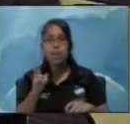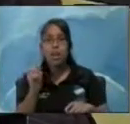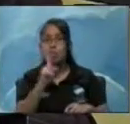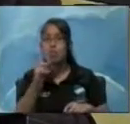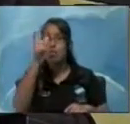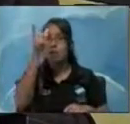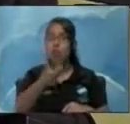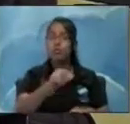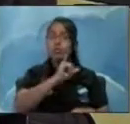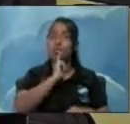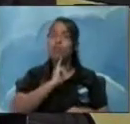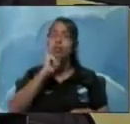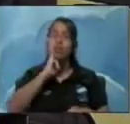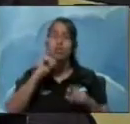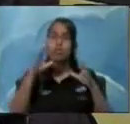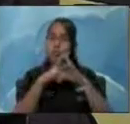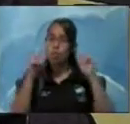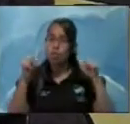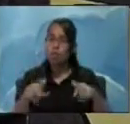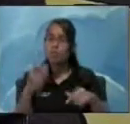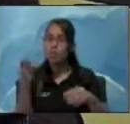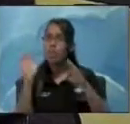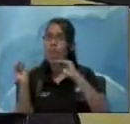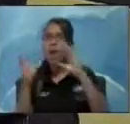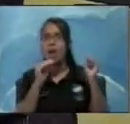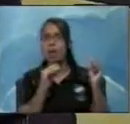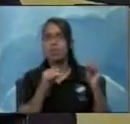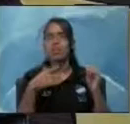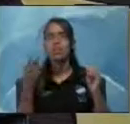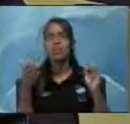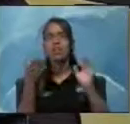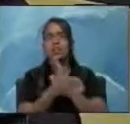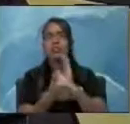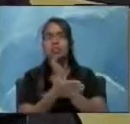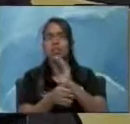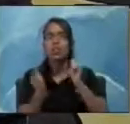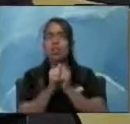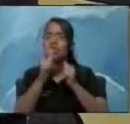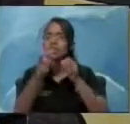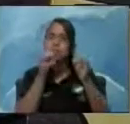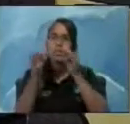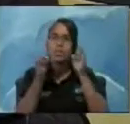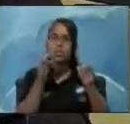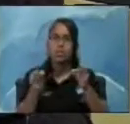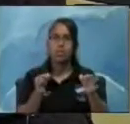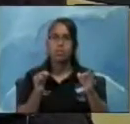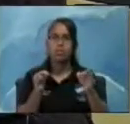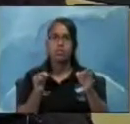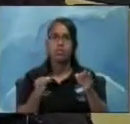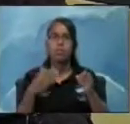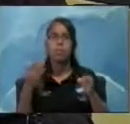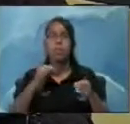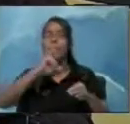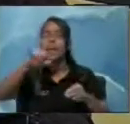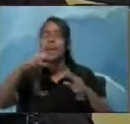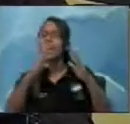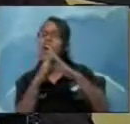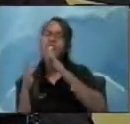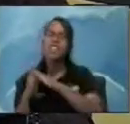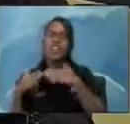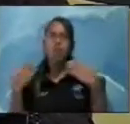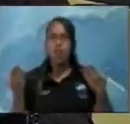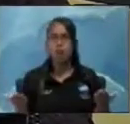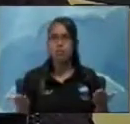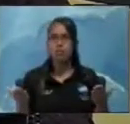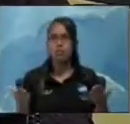galileos es todos estos que hablan Qué sucede con esa expresión galileos